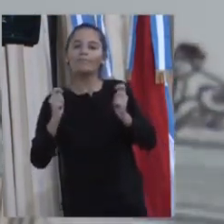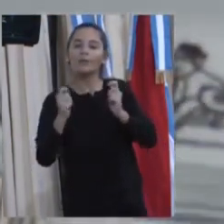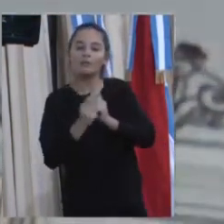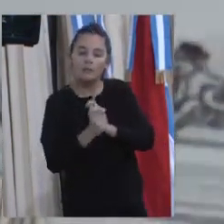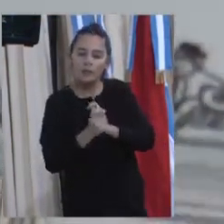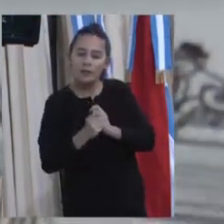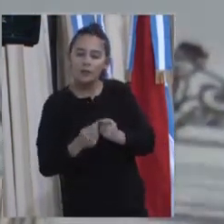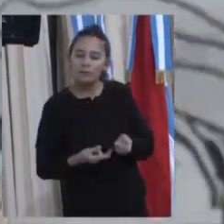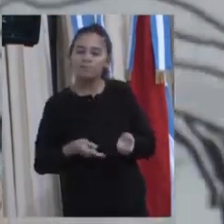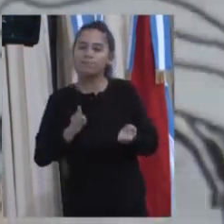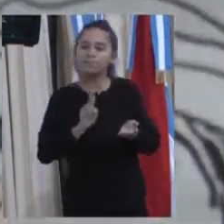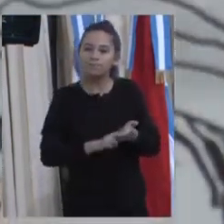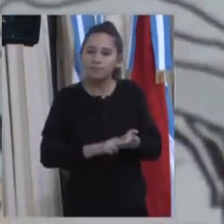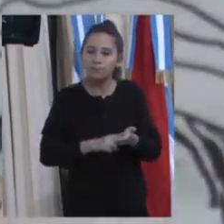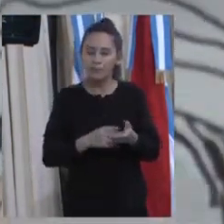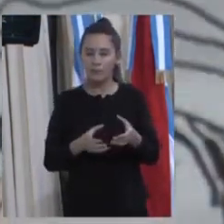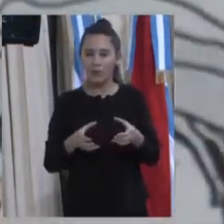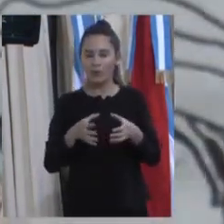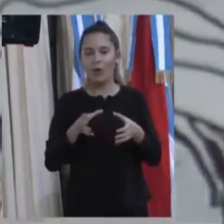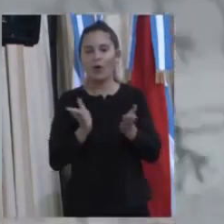paquete gremial estudiantil,